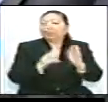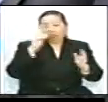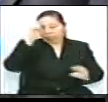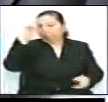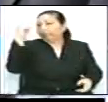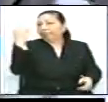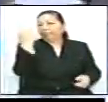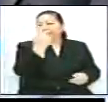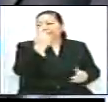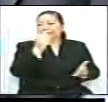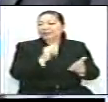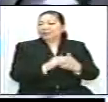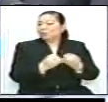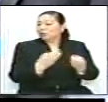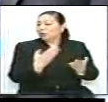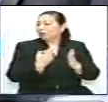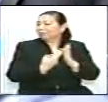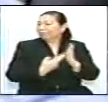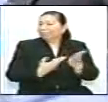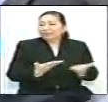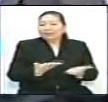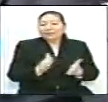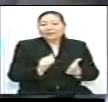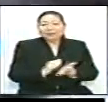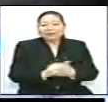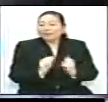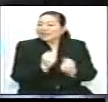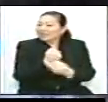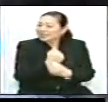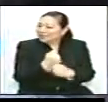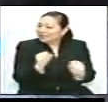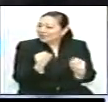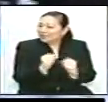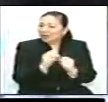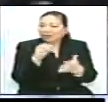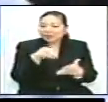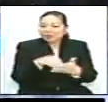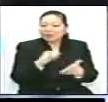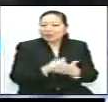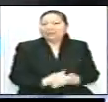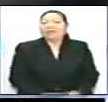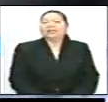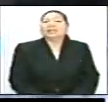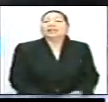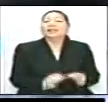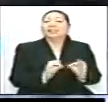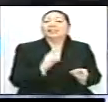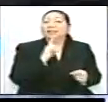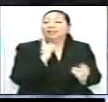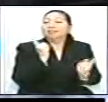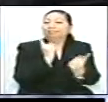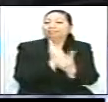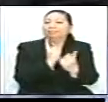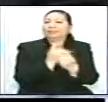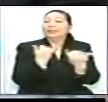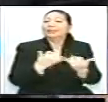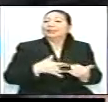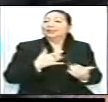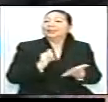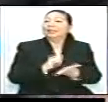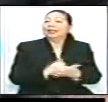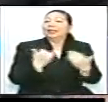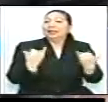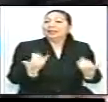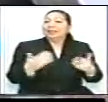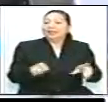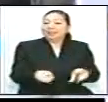mareados. Hay tantos regímenes, hay tantas obligaciones que es imposible de cumplir. Entonces, creo que sí estamos sintonizados en ese sentido de que acá